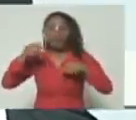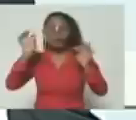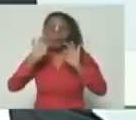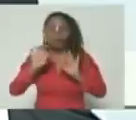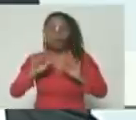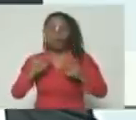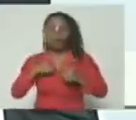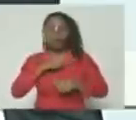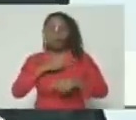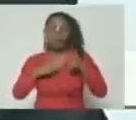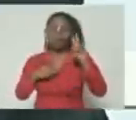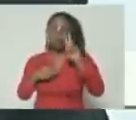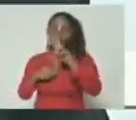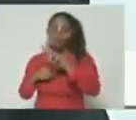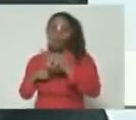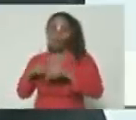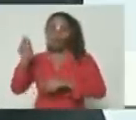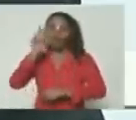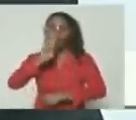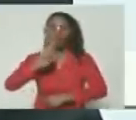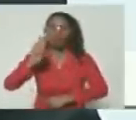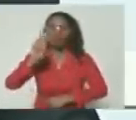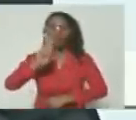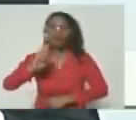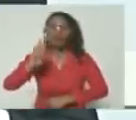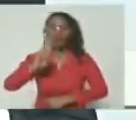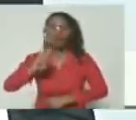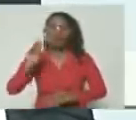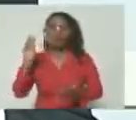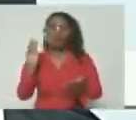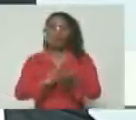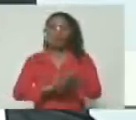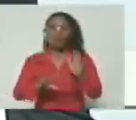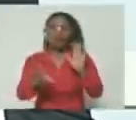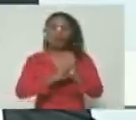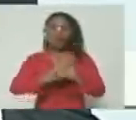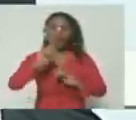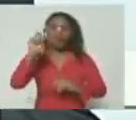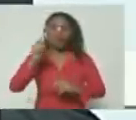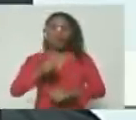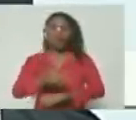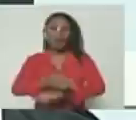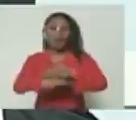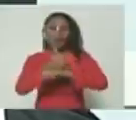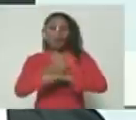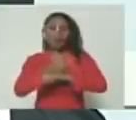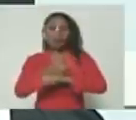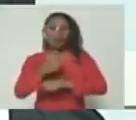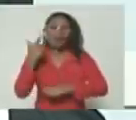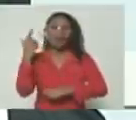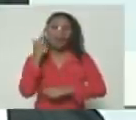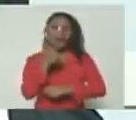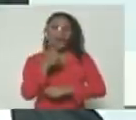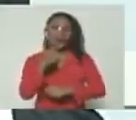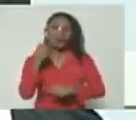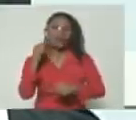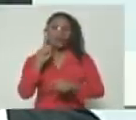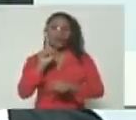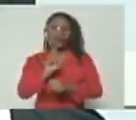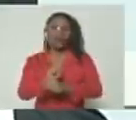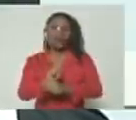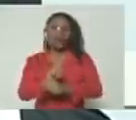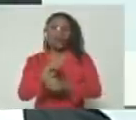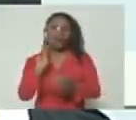estamos viendo, bueno, el uso, como lo establece la Constitución, de las armas, tiene que estar única y